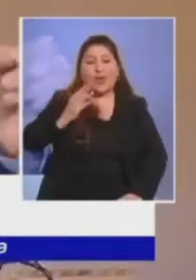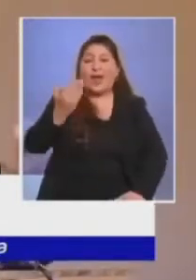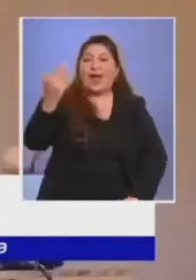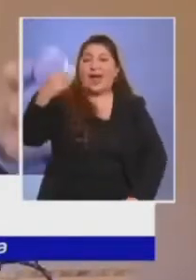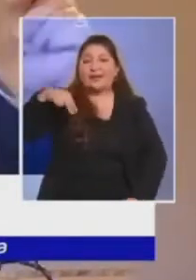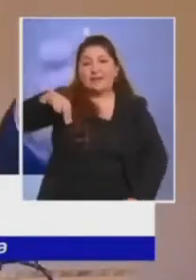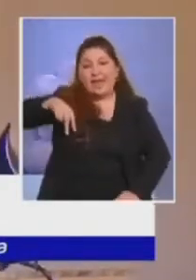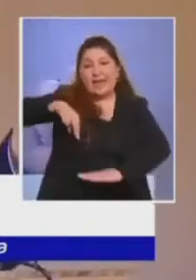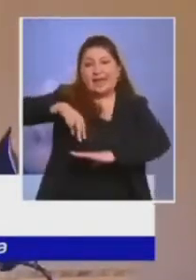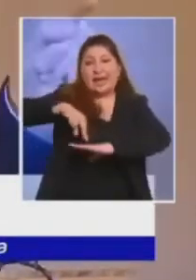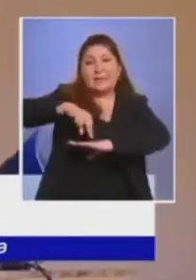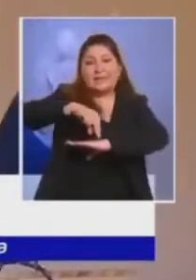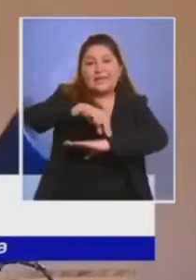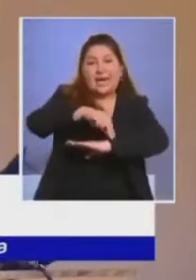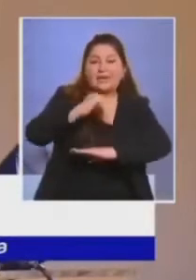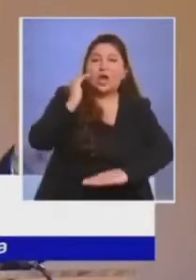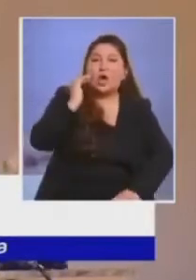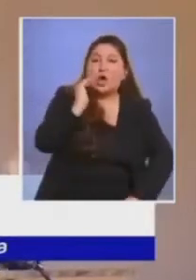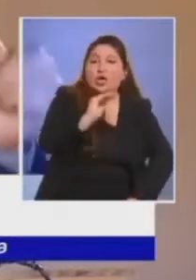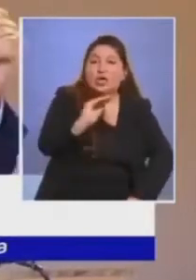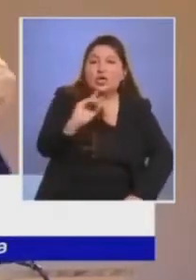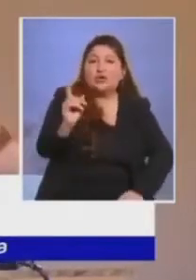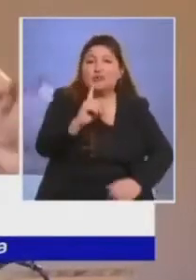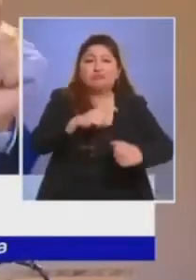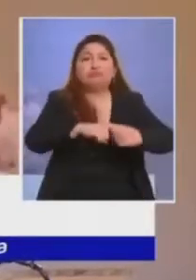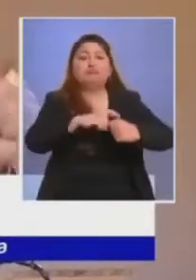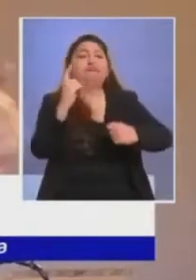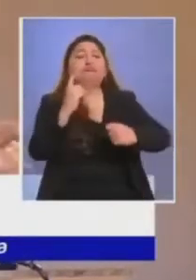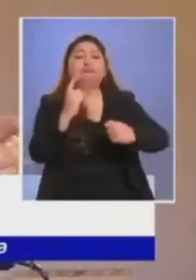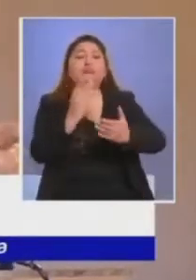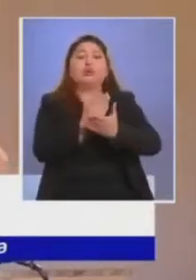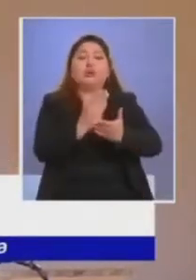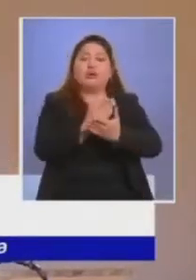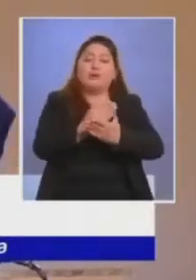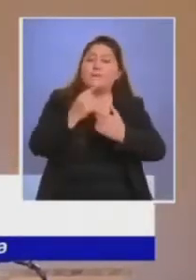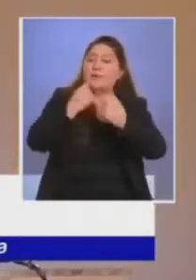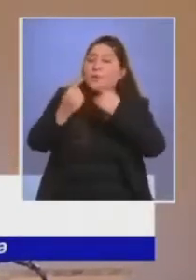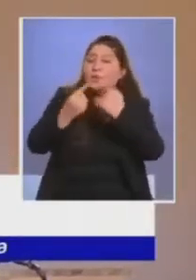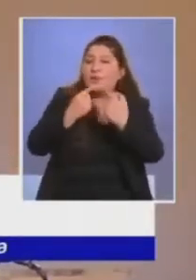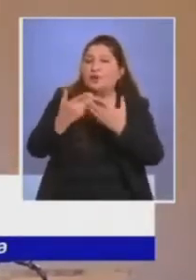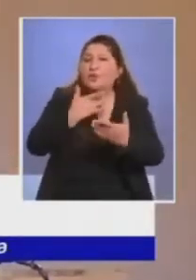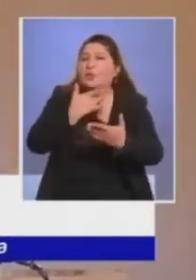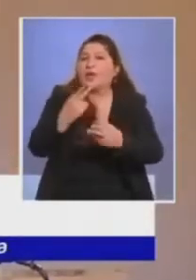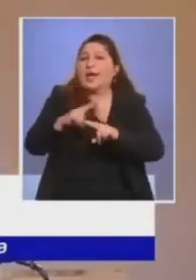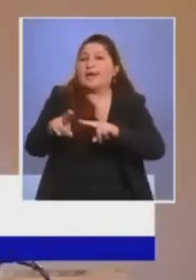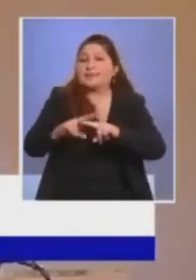a los alumnos que desertaban casa por casa y viendo por qué esto lo hacían. Y lo vamos a hacer.